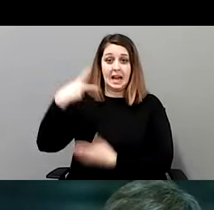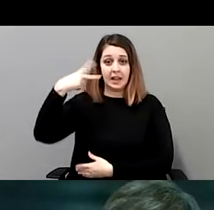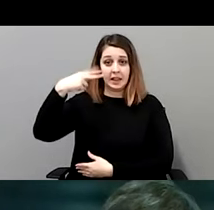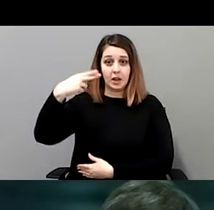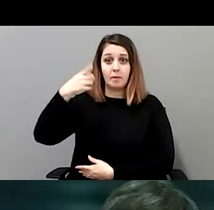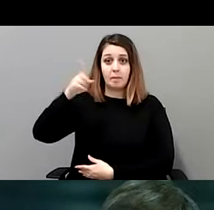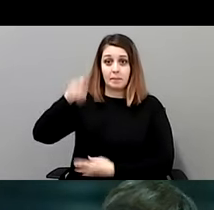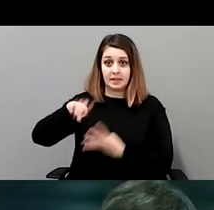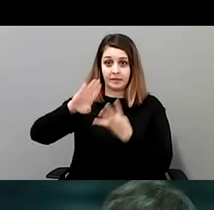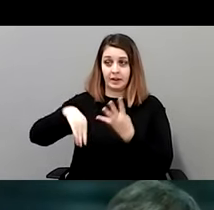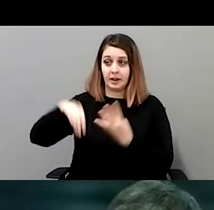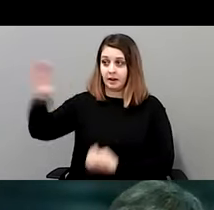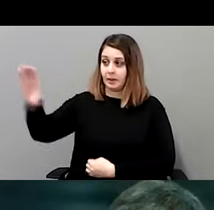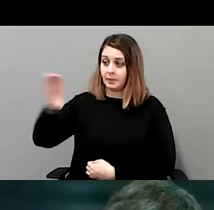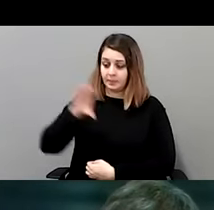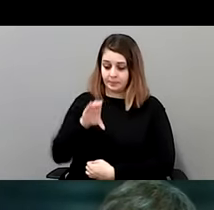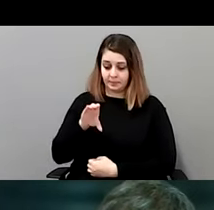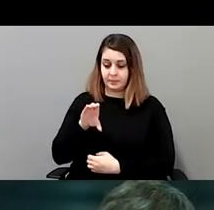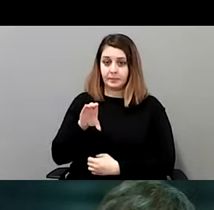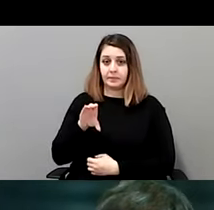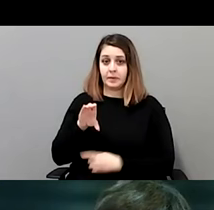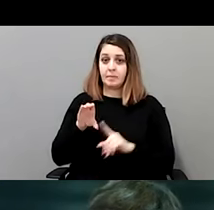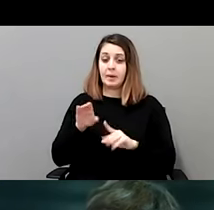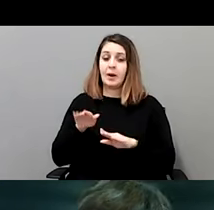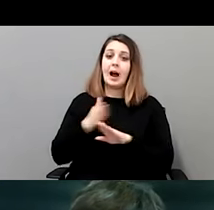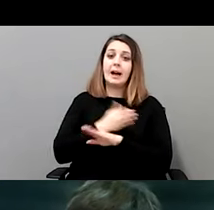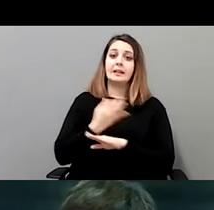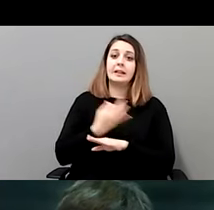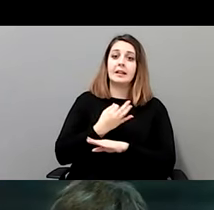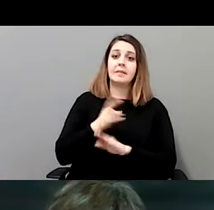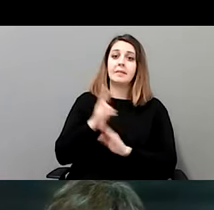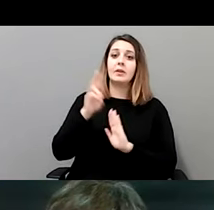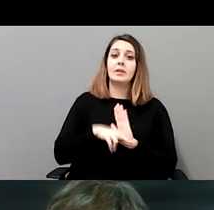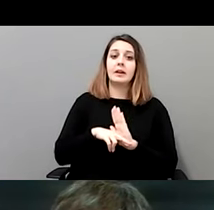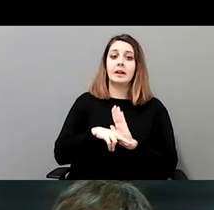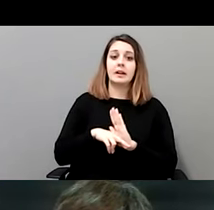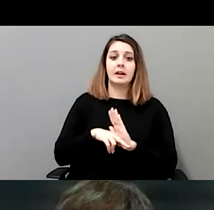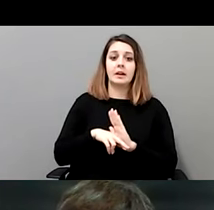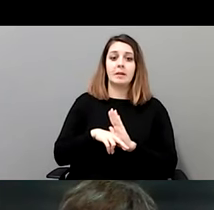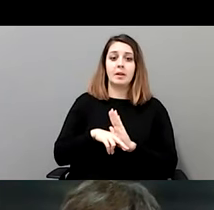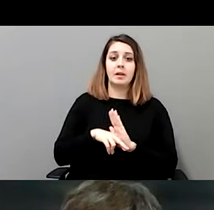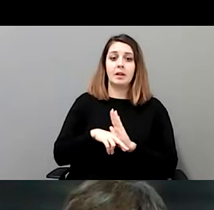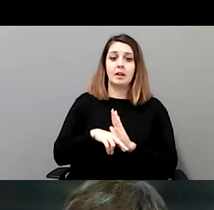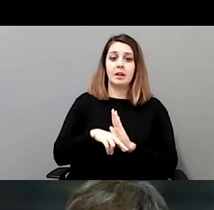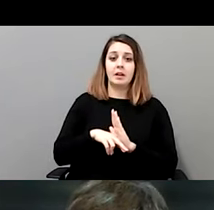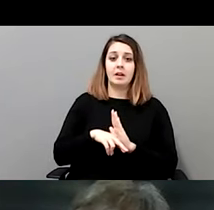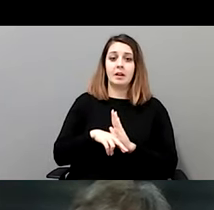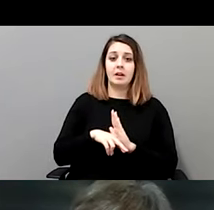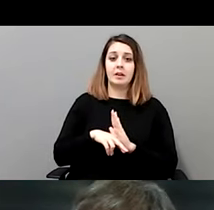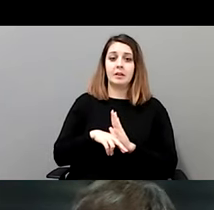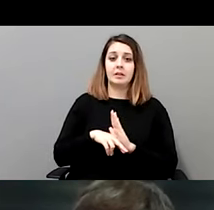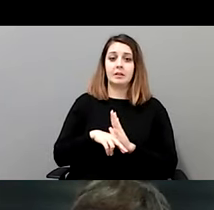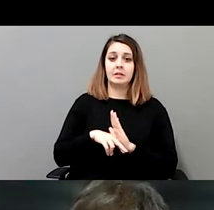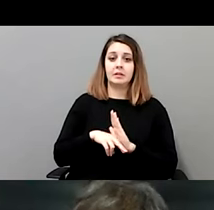mes, pero previamente le tengo que pagar esa prestación a la persona. Al final de